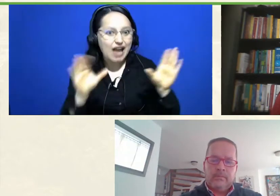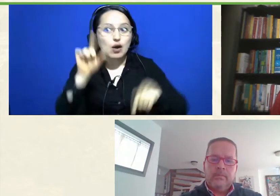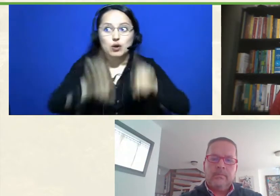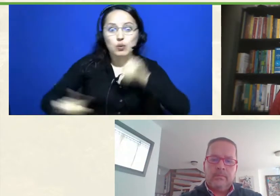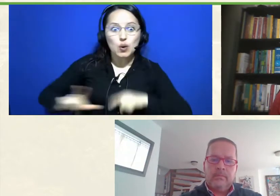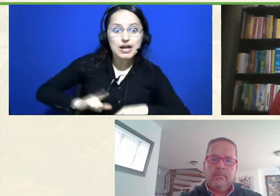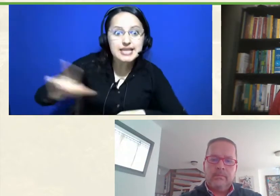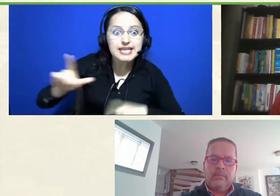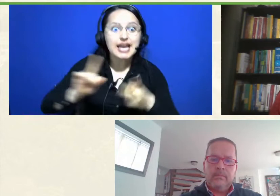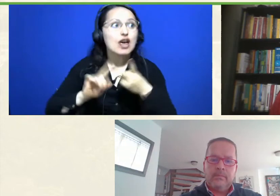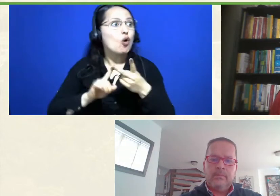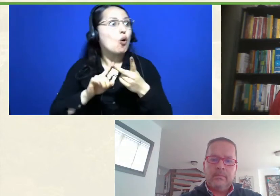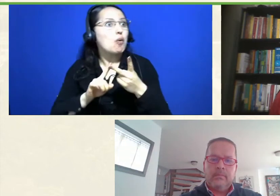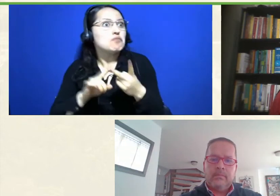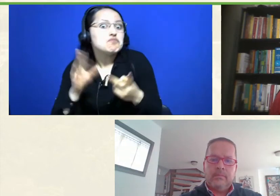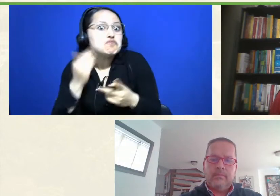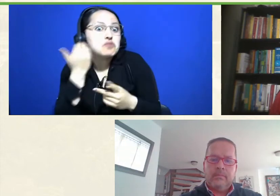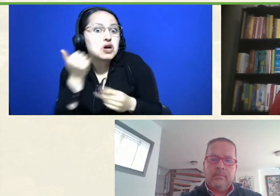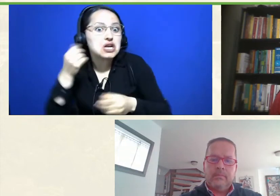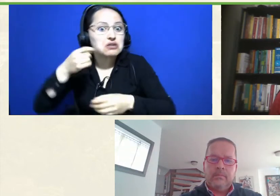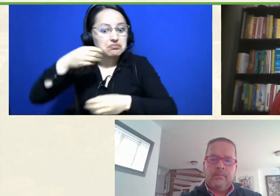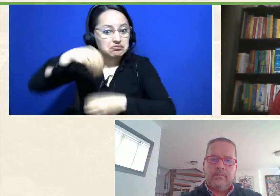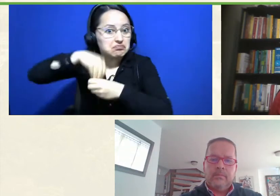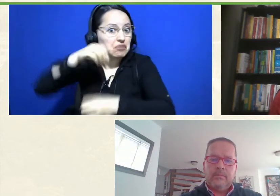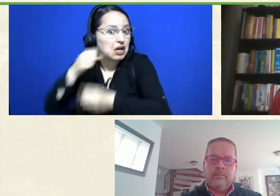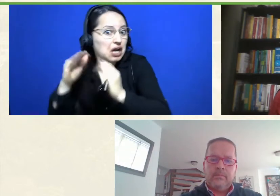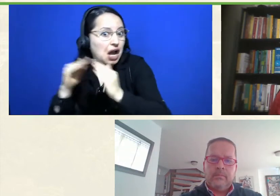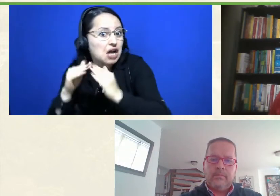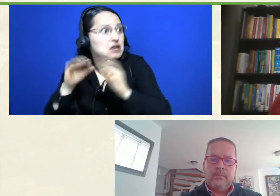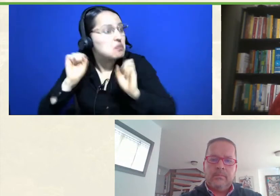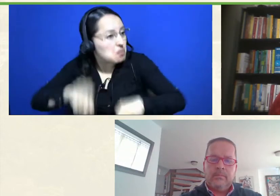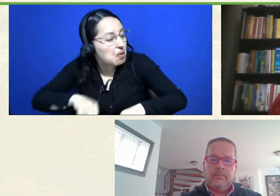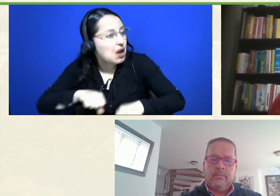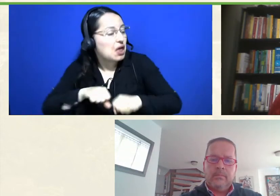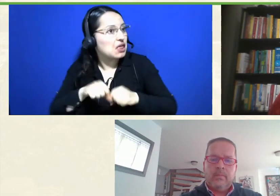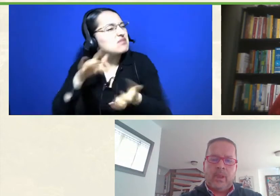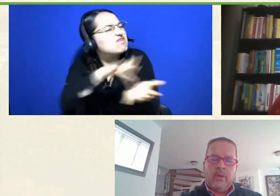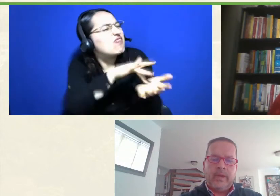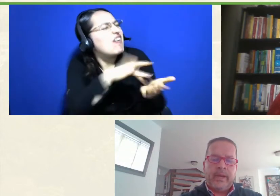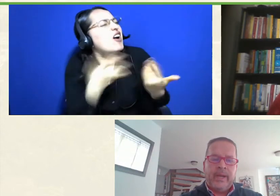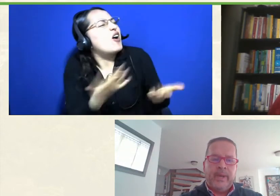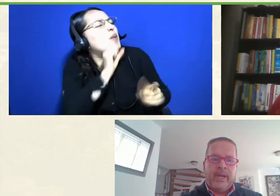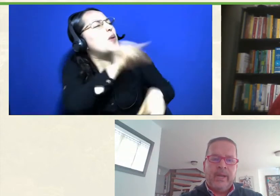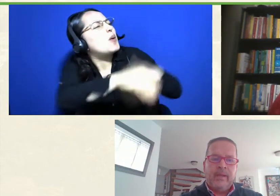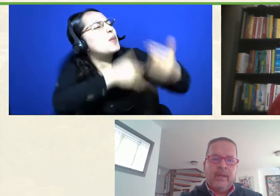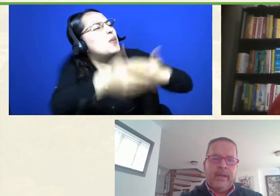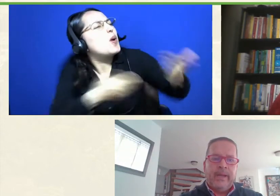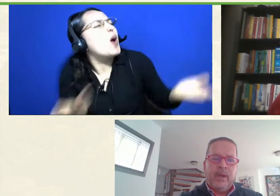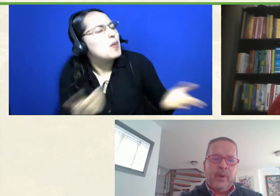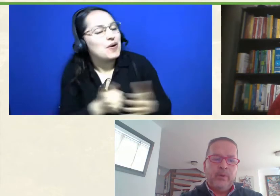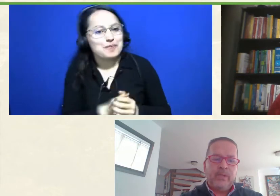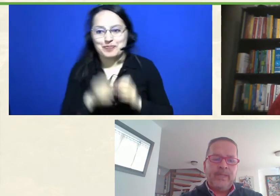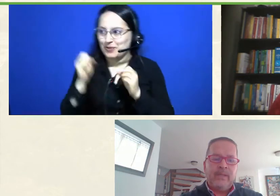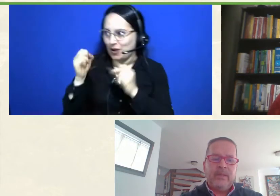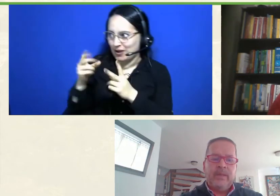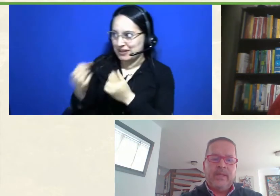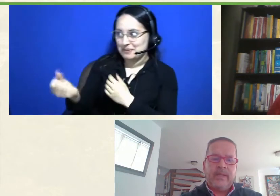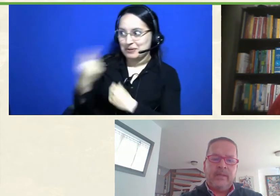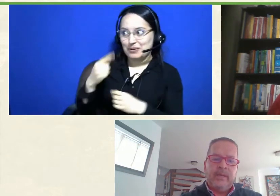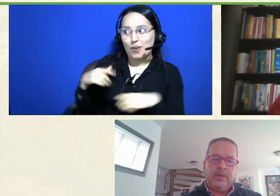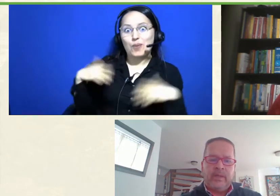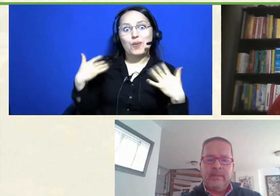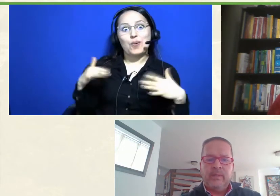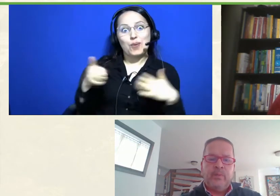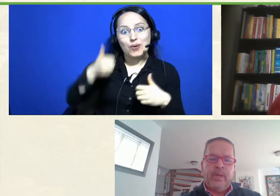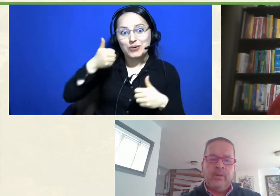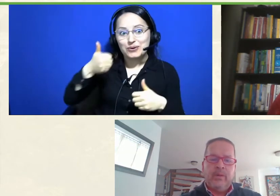comunitarios y cualquier persona que nos está viendo, ¿cómo pueden participar de esto? Ok, Ana Milena. La pregunta es bastante interesante